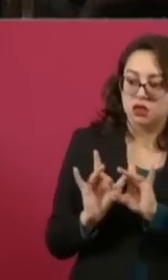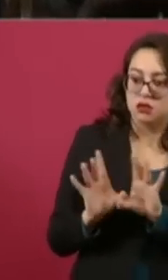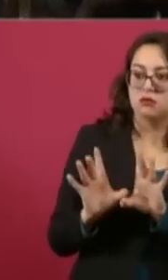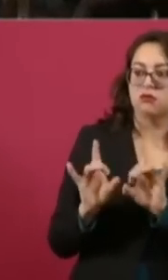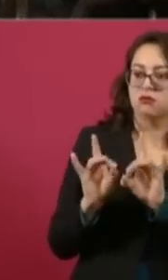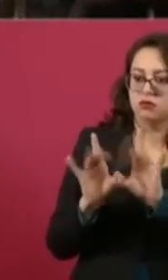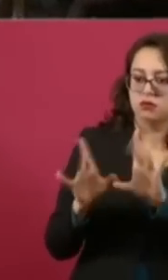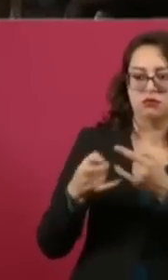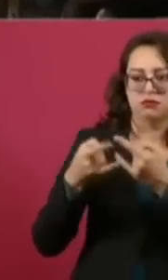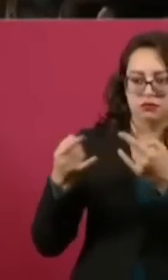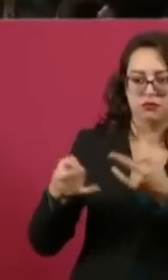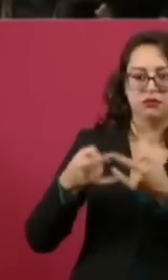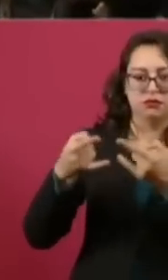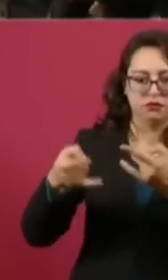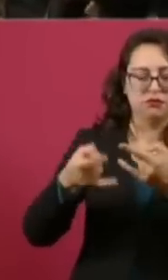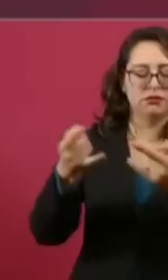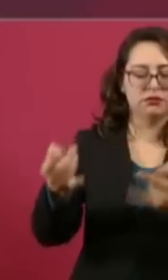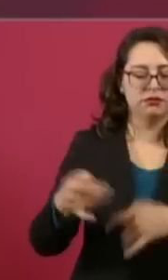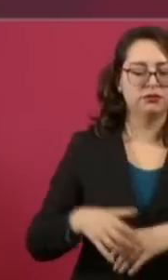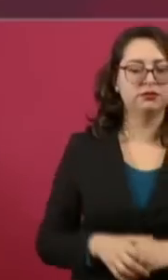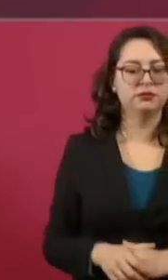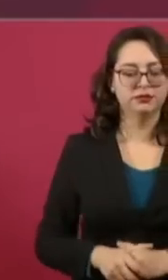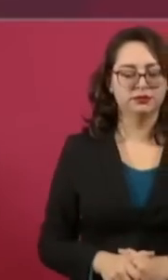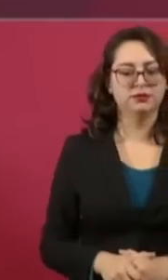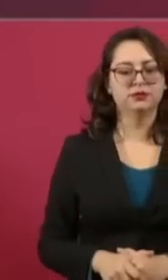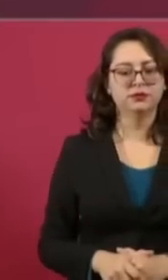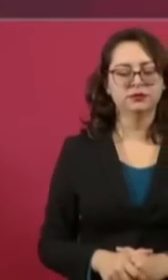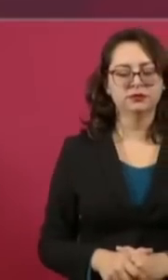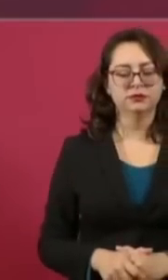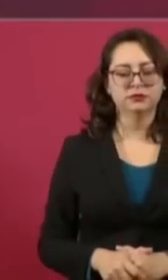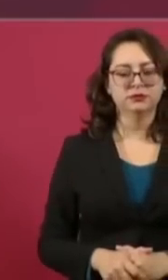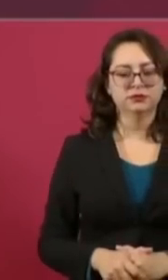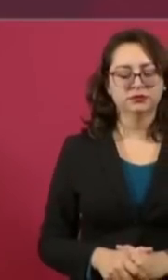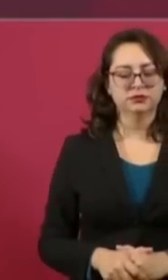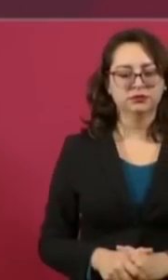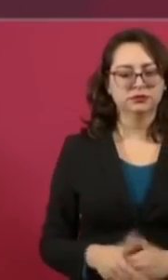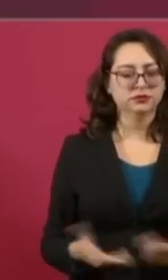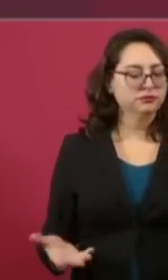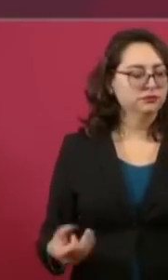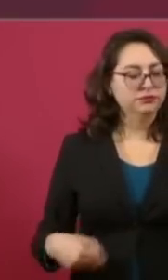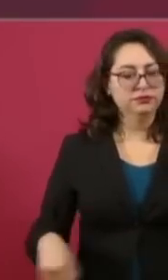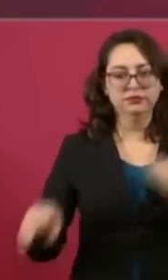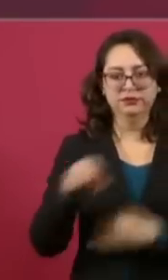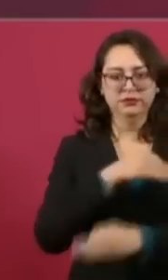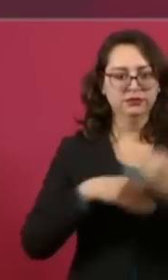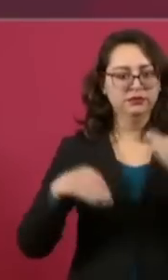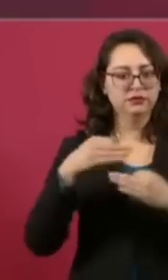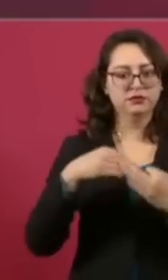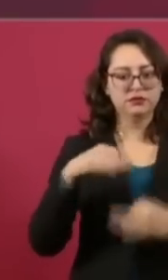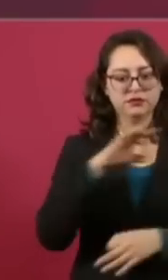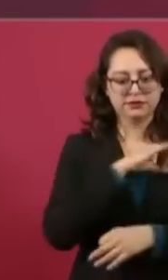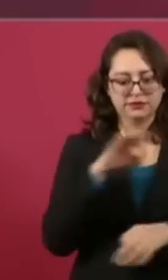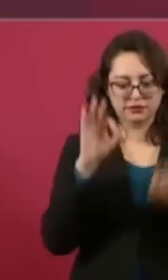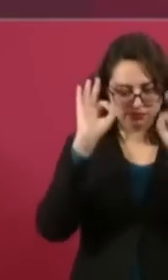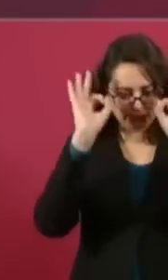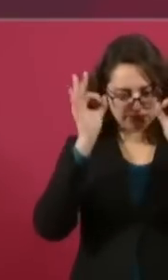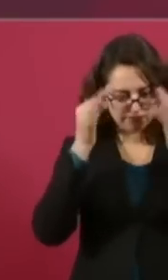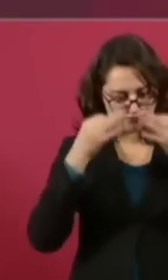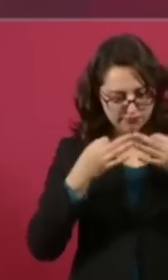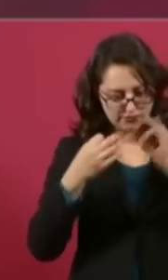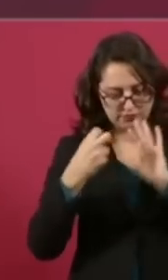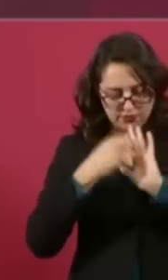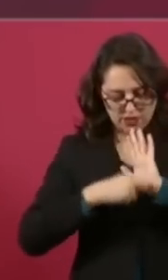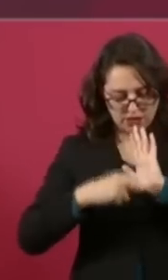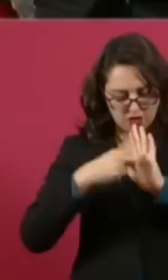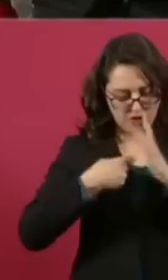Es que todos. Pues así efectivamente, fíjate que si reflexionamos lo que dice. ¿Cuál